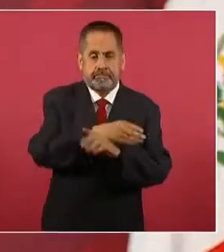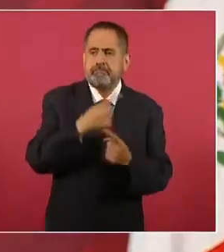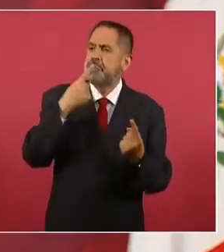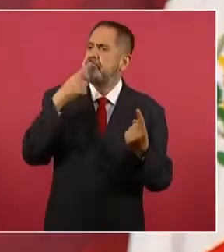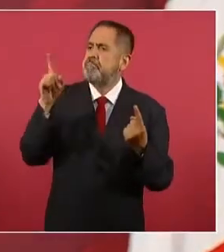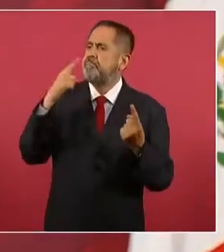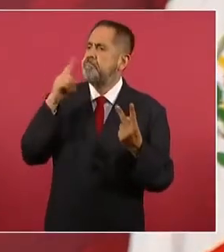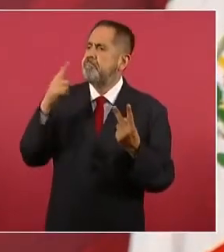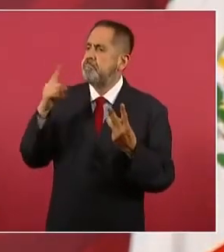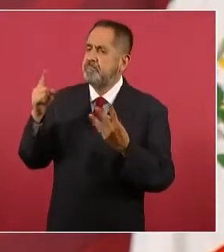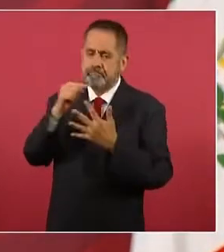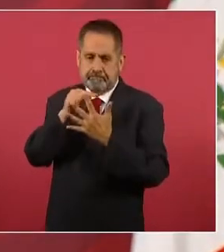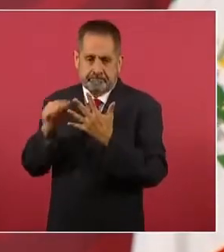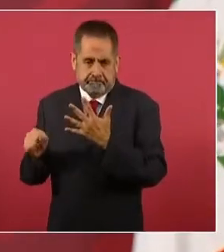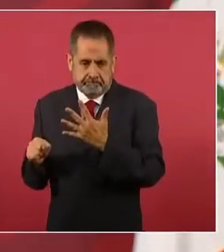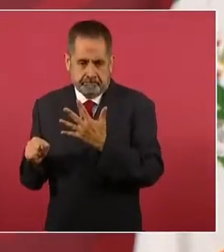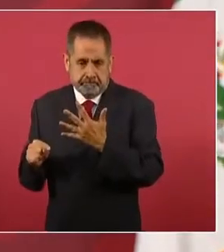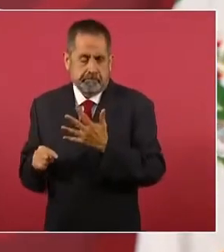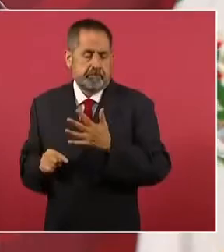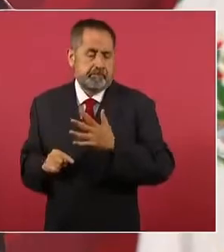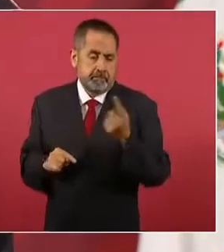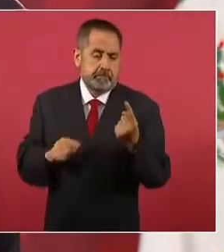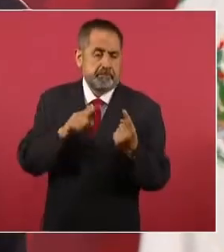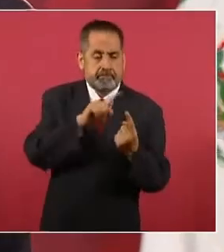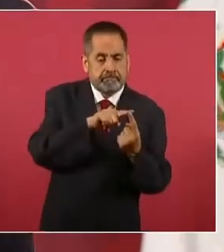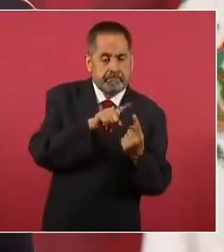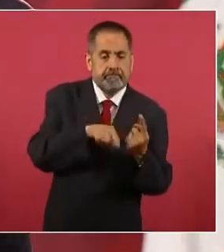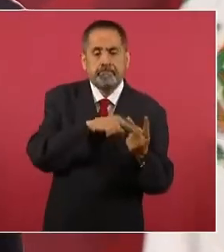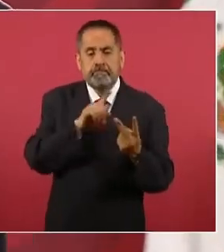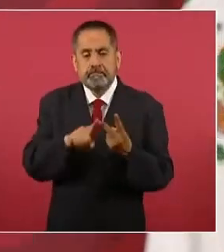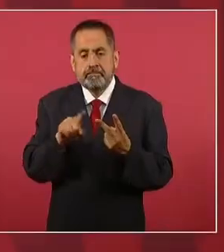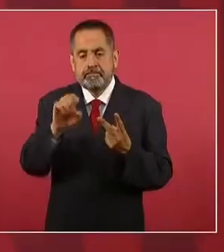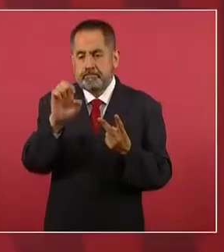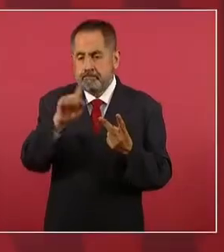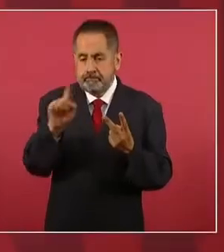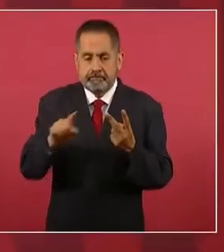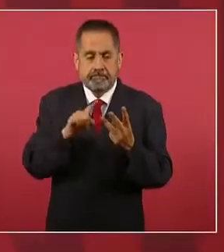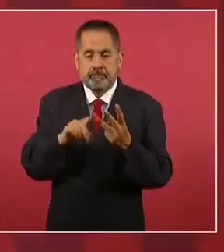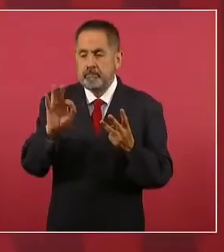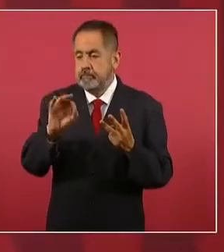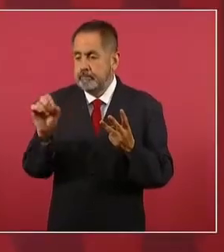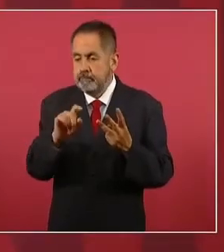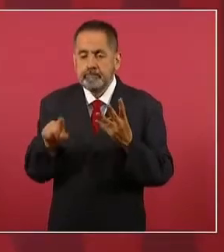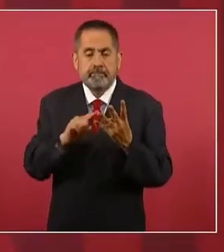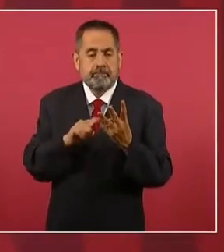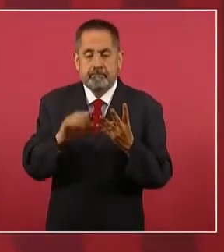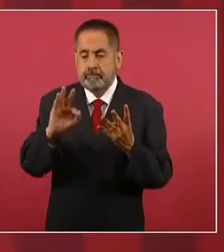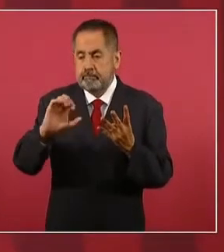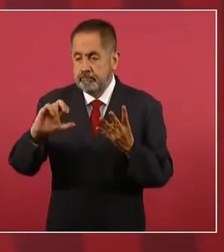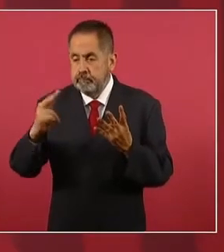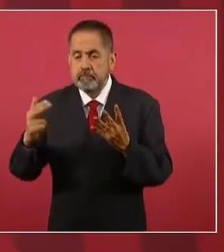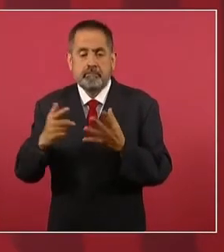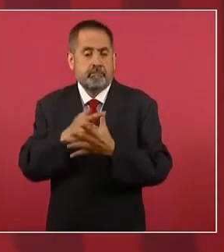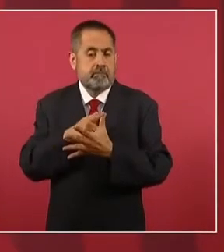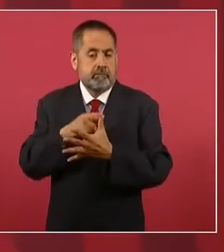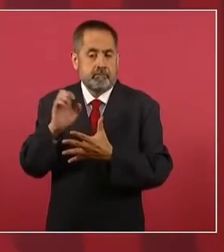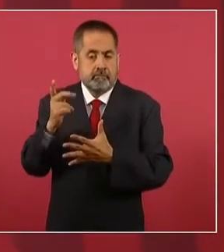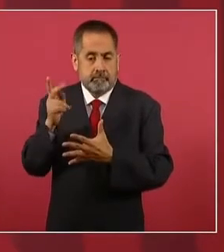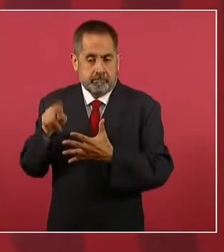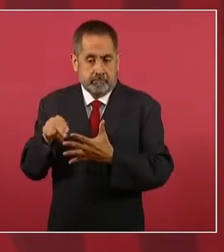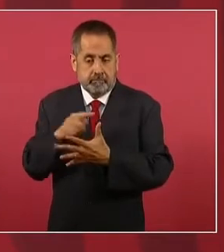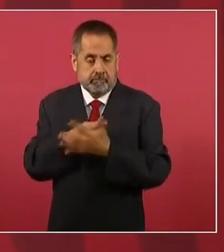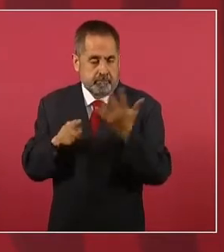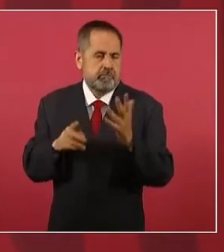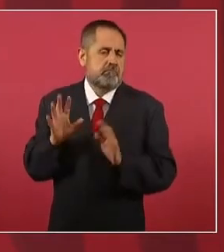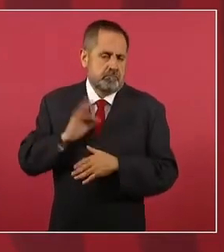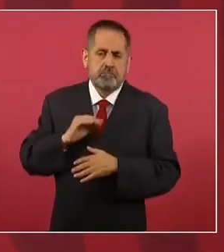a la fecha, pasando por Cedillo, Fox, Calderón y el presidente Peña Nieto.